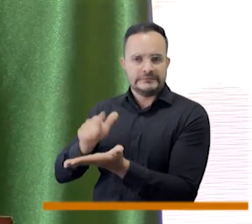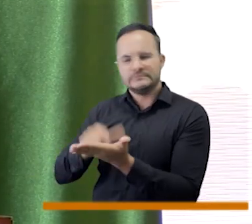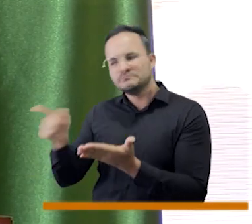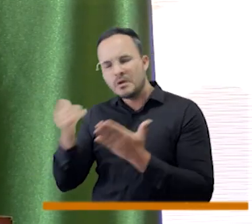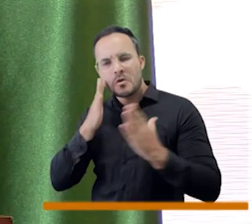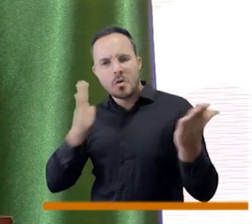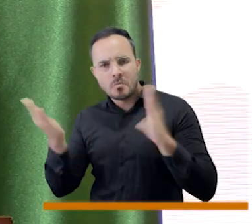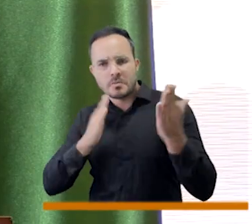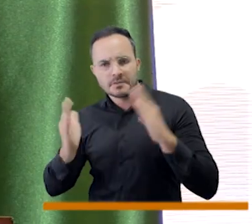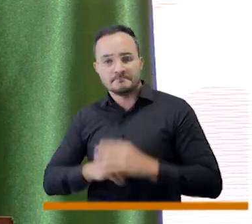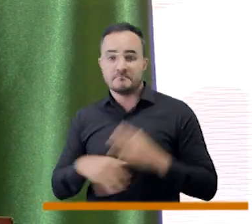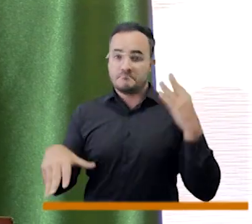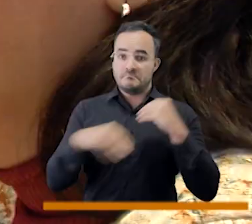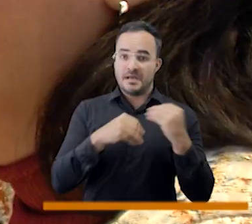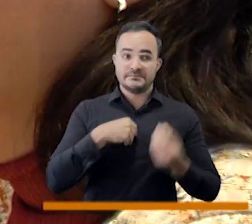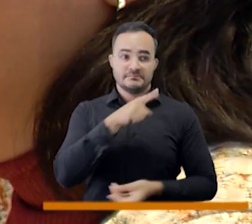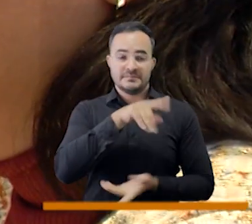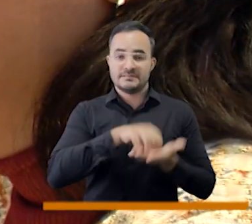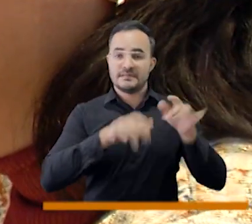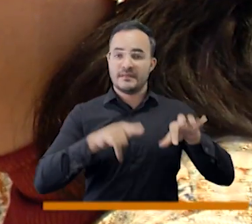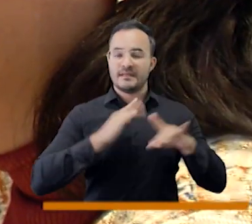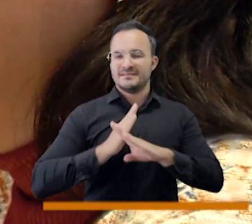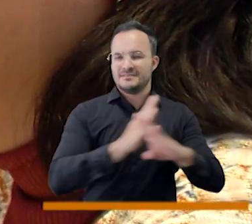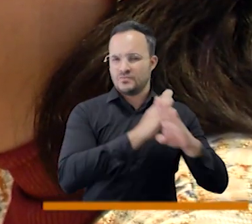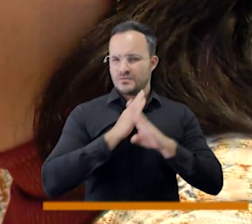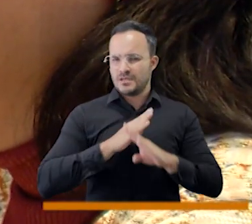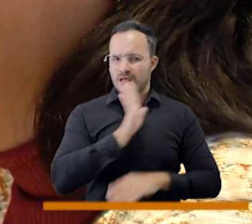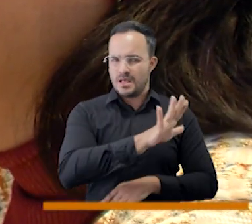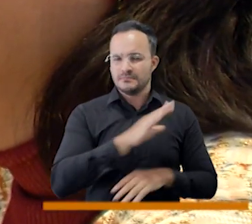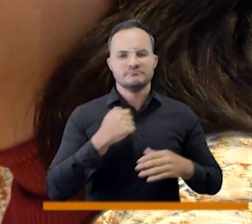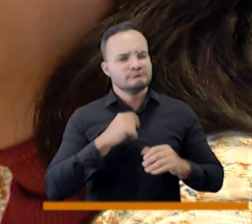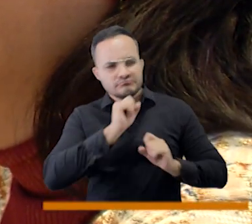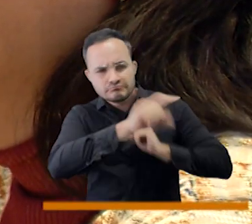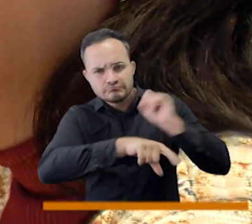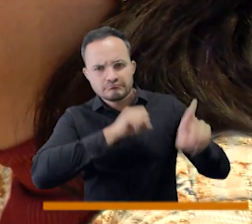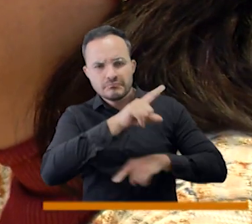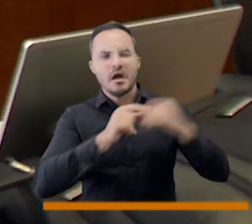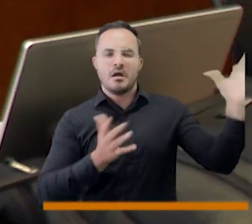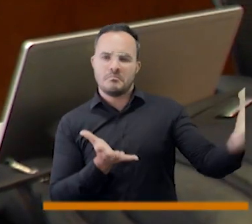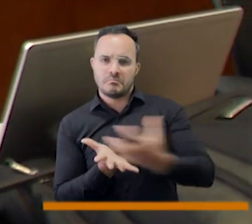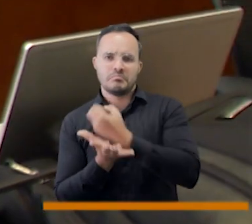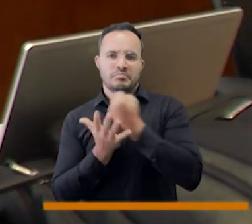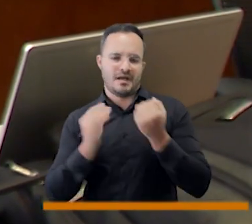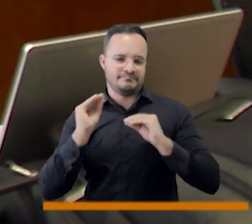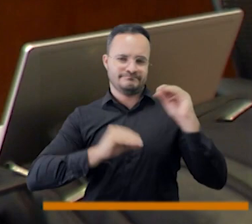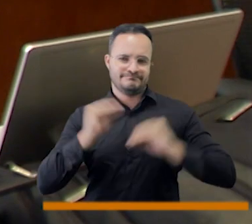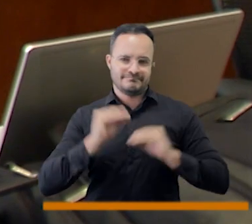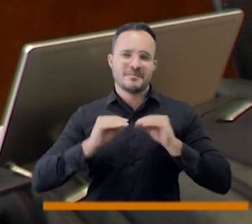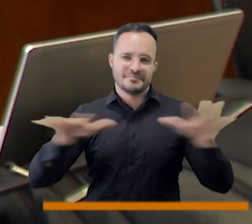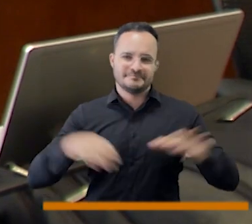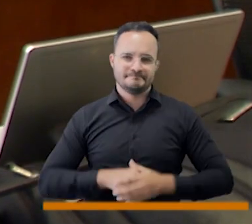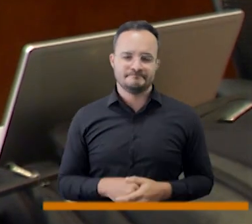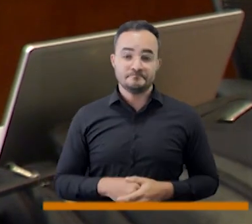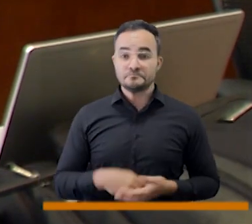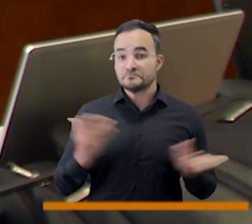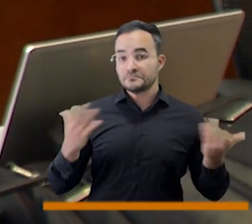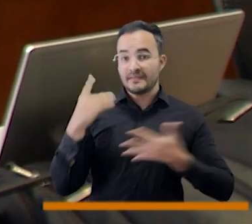Además, se elevó una consulta de información a la Secretaría de Seguridad y Convivencia